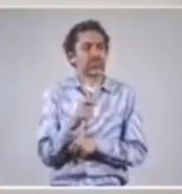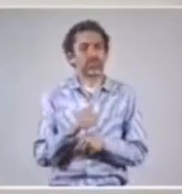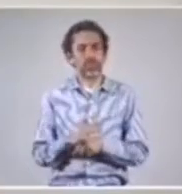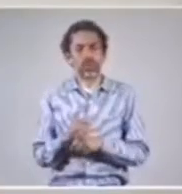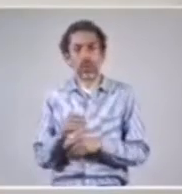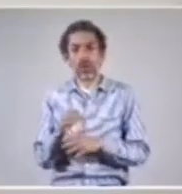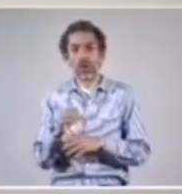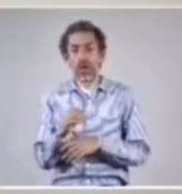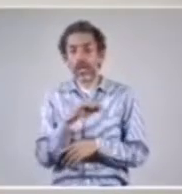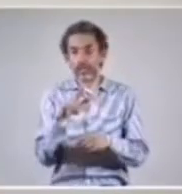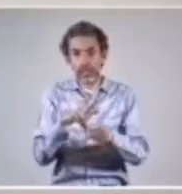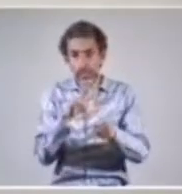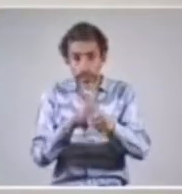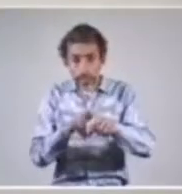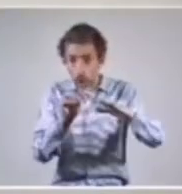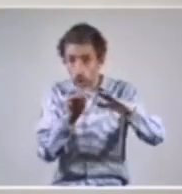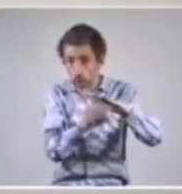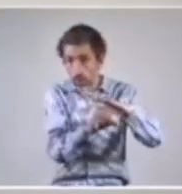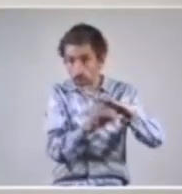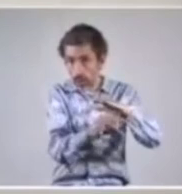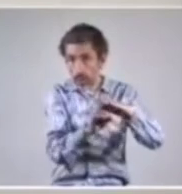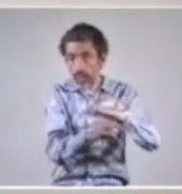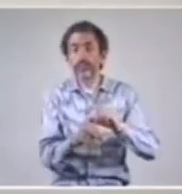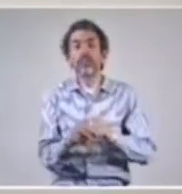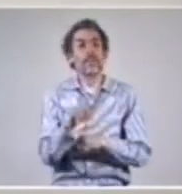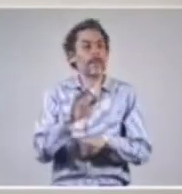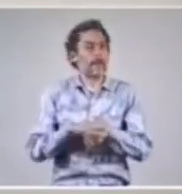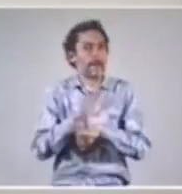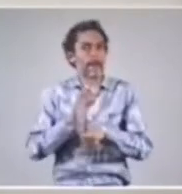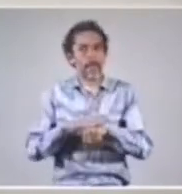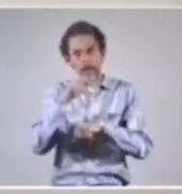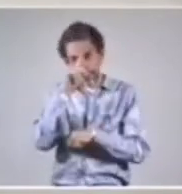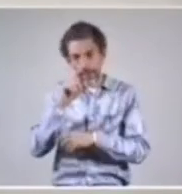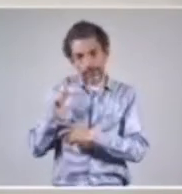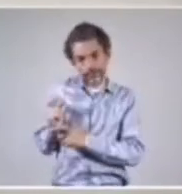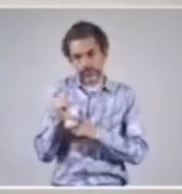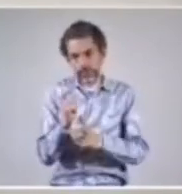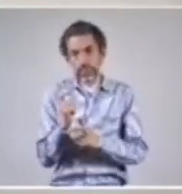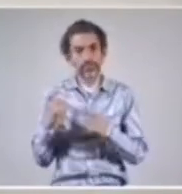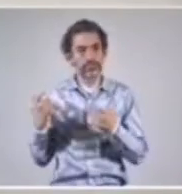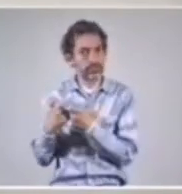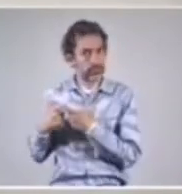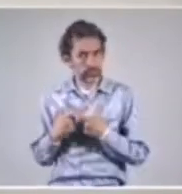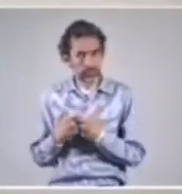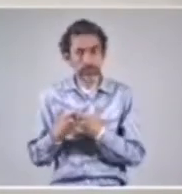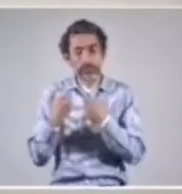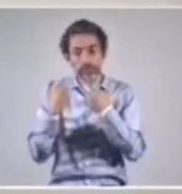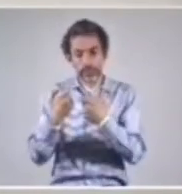envía a los rellenos sanitarios, sino reducción en recursos públicos, que son muy